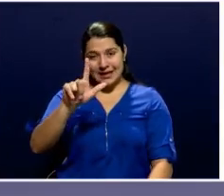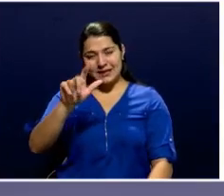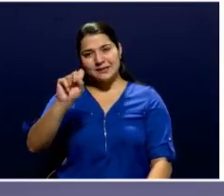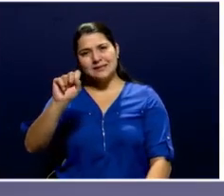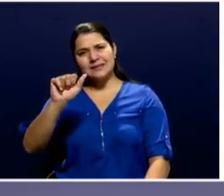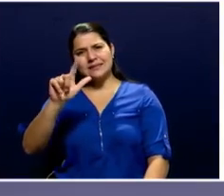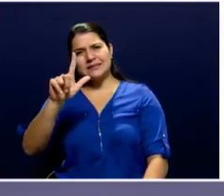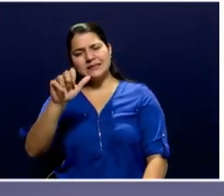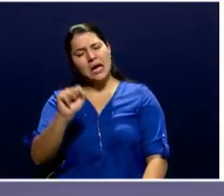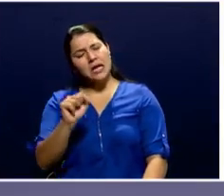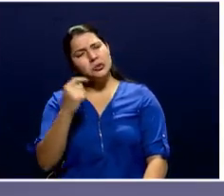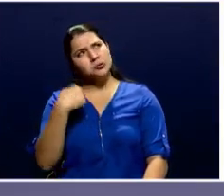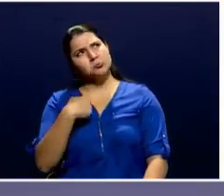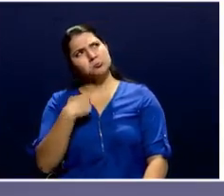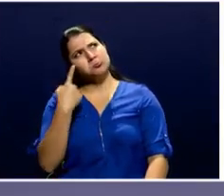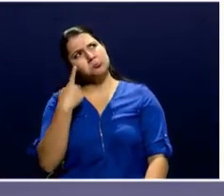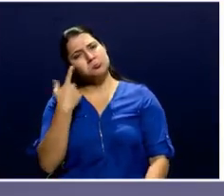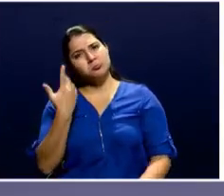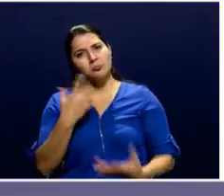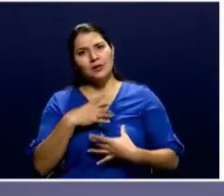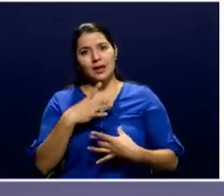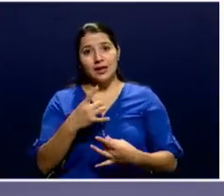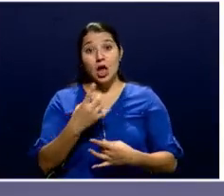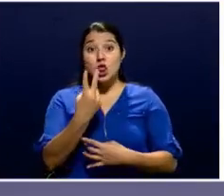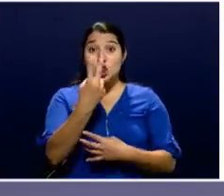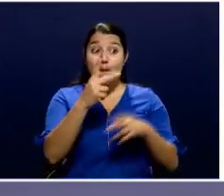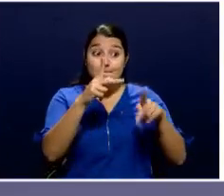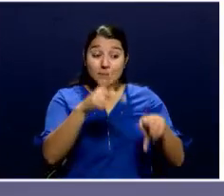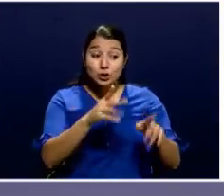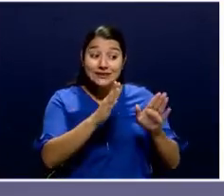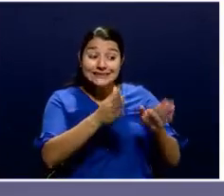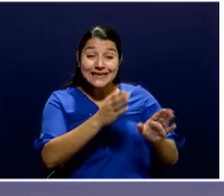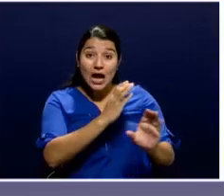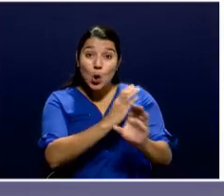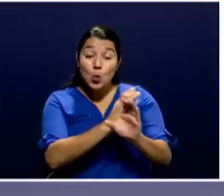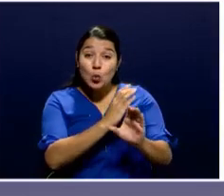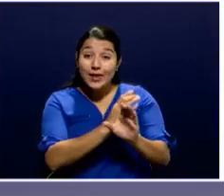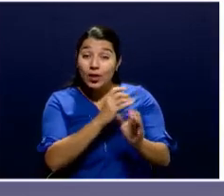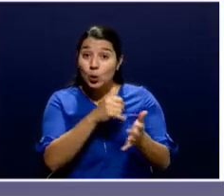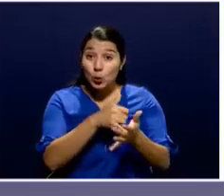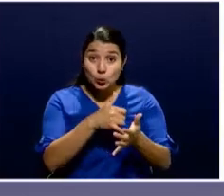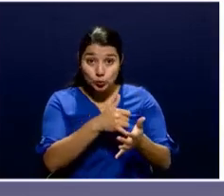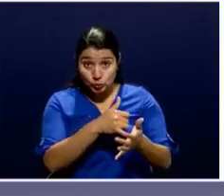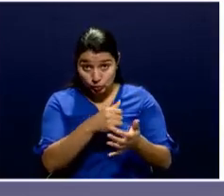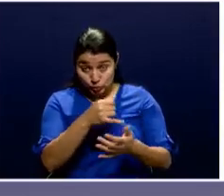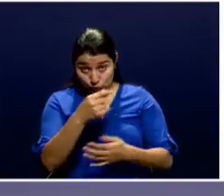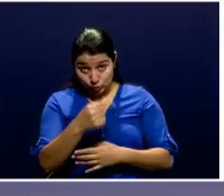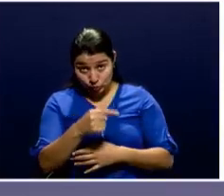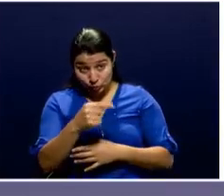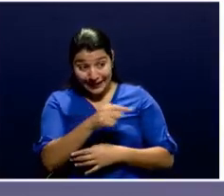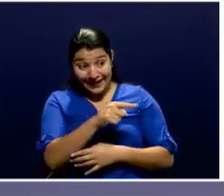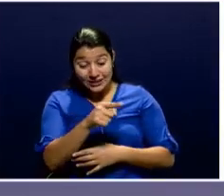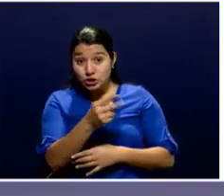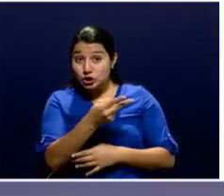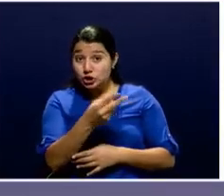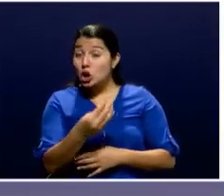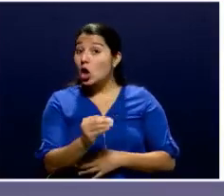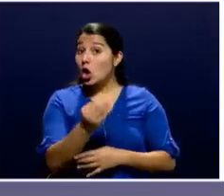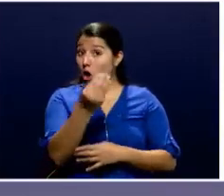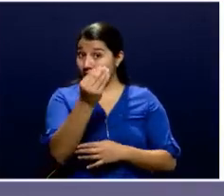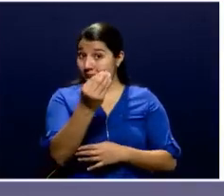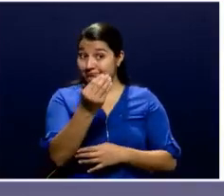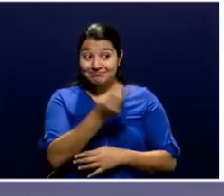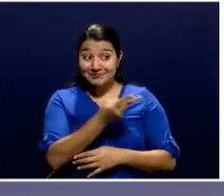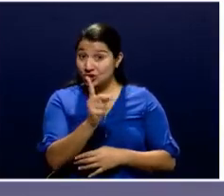inquietante. 2 de las personas que están en cuidados intensivos son adultos jóvenes y ninguno de ellos